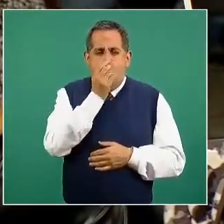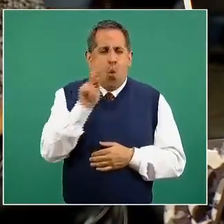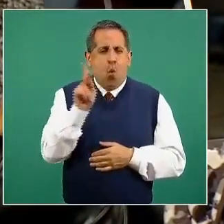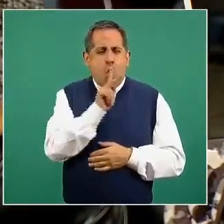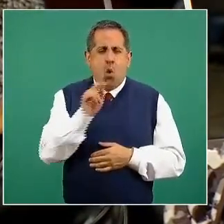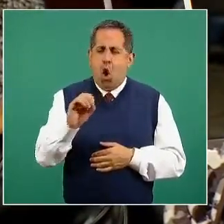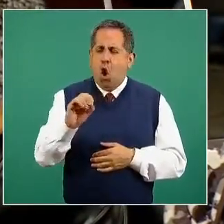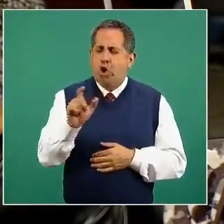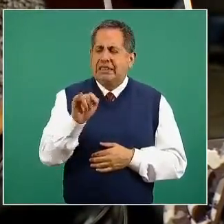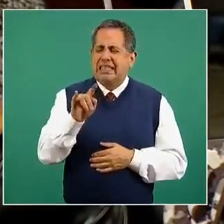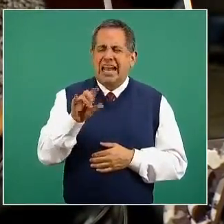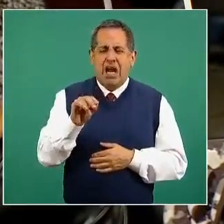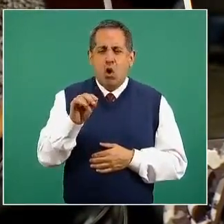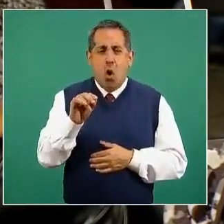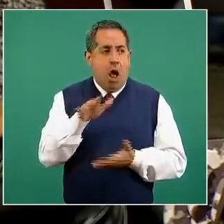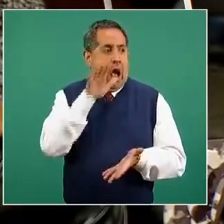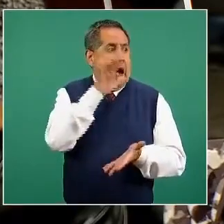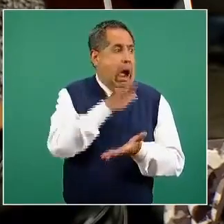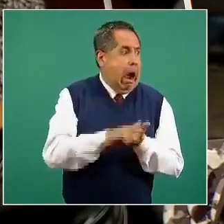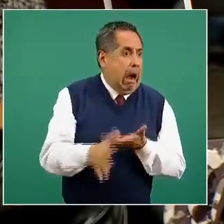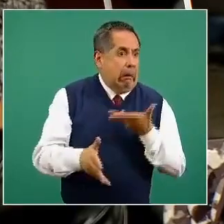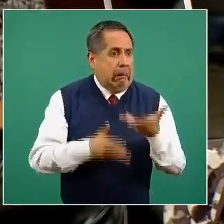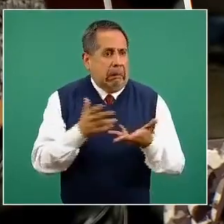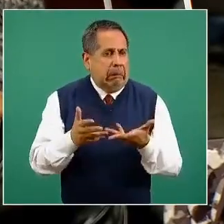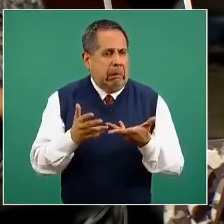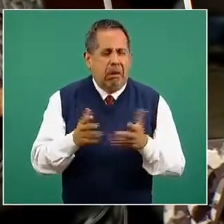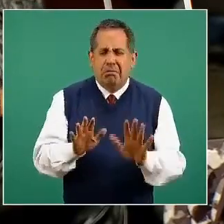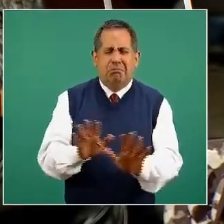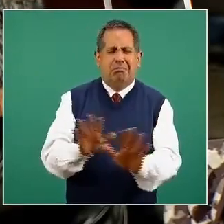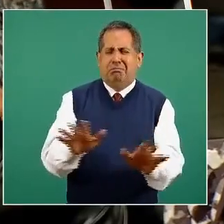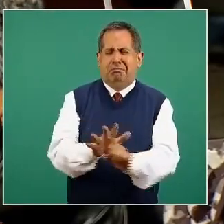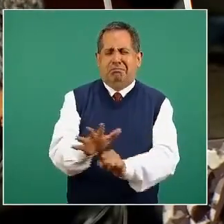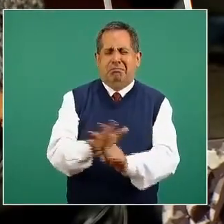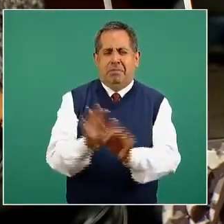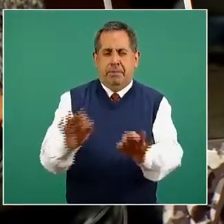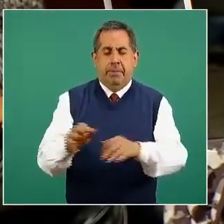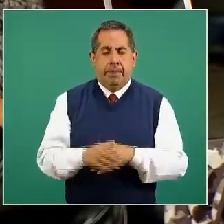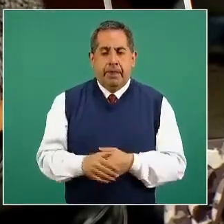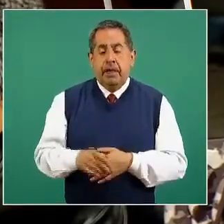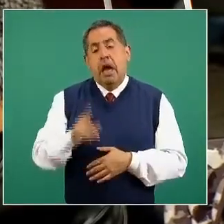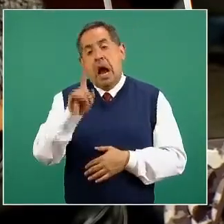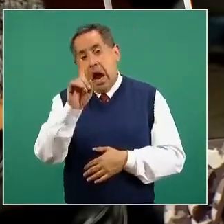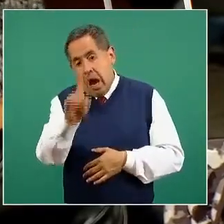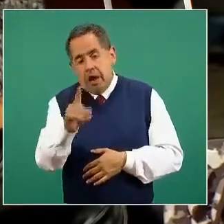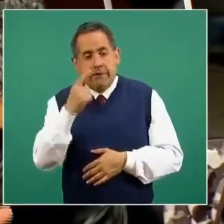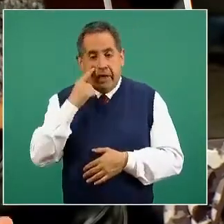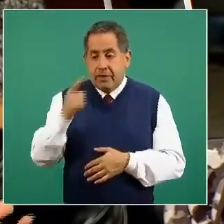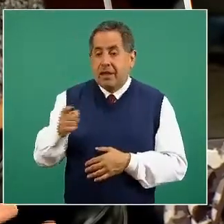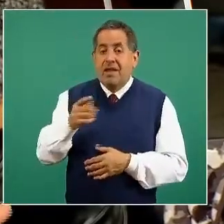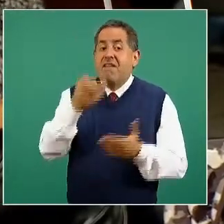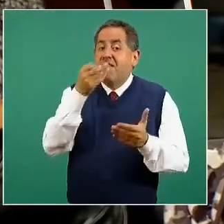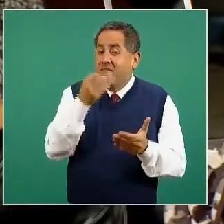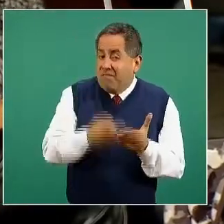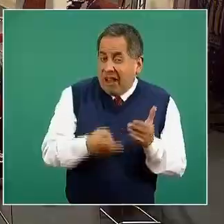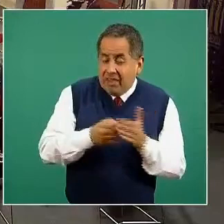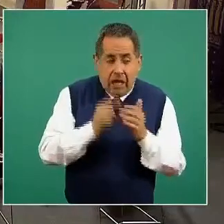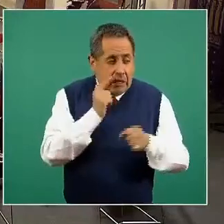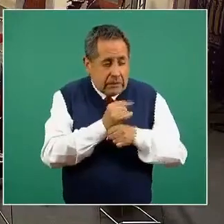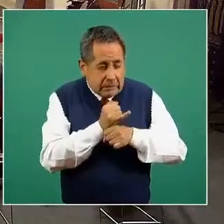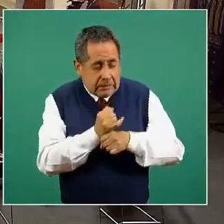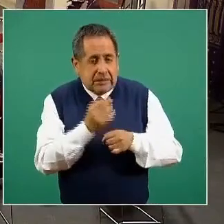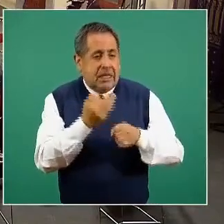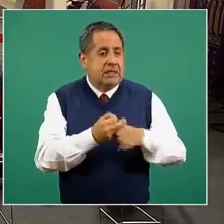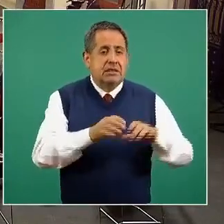efectivamente no lo hay. Lo que nos hemos encontrado nosotros es que hay un desabasto de tanques y de concentradores. No sé si ustedes